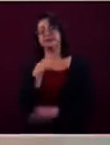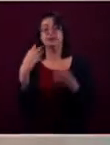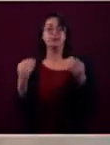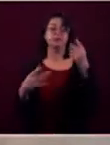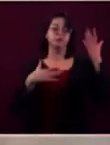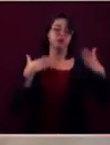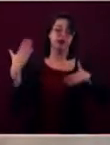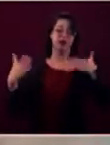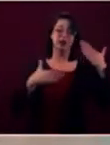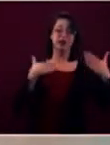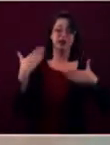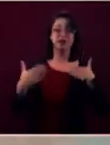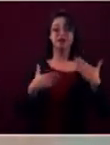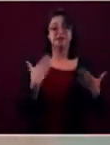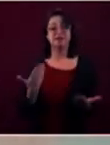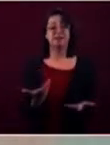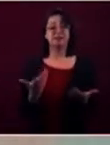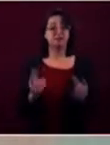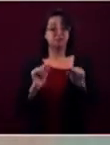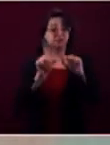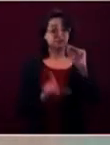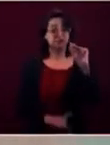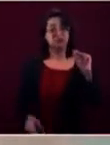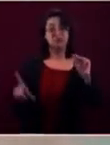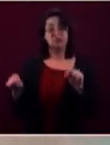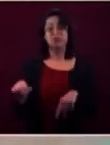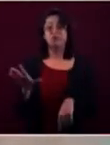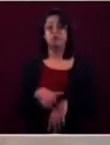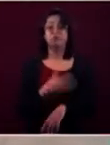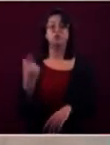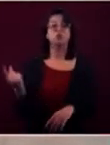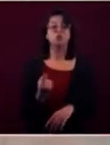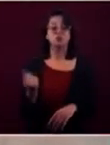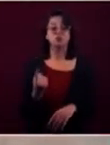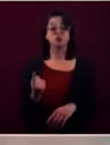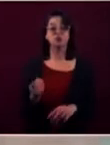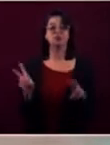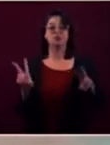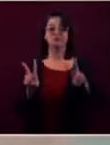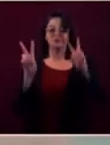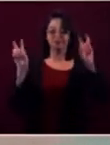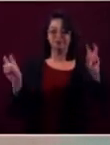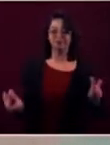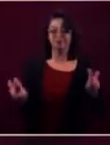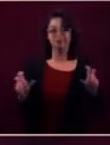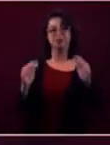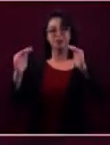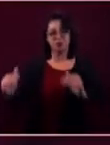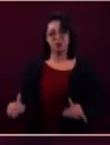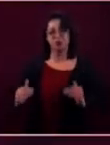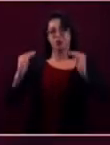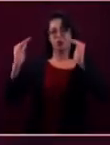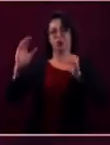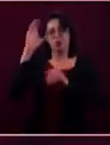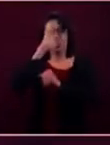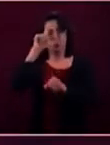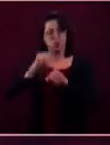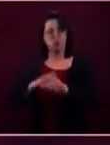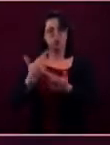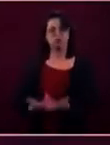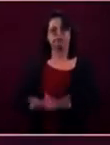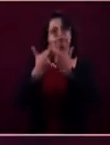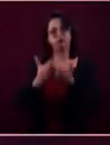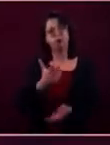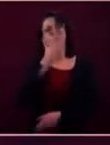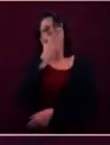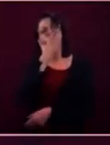alegría para nuestro país, porque con ello estamos enalteciendo el patrimonio cultural, la